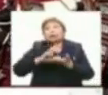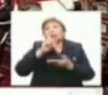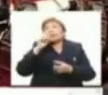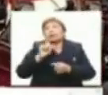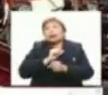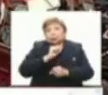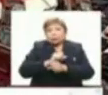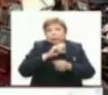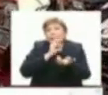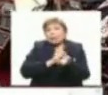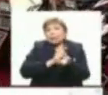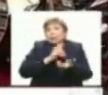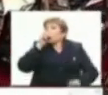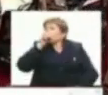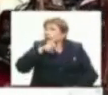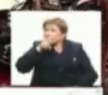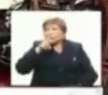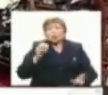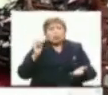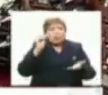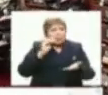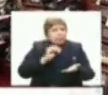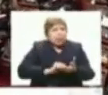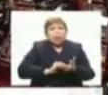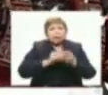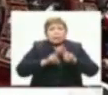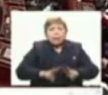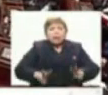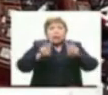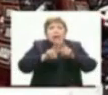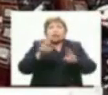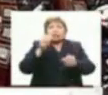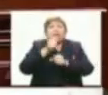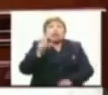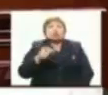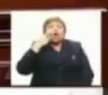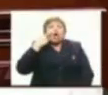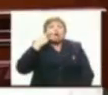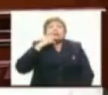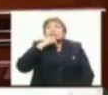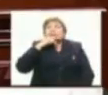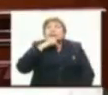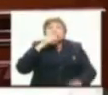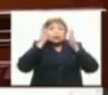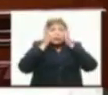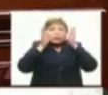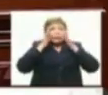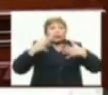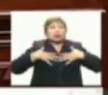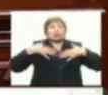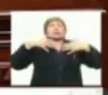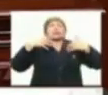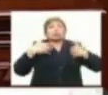médica. Necesitamos además valorar el trabajo de los hombres y mujeres que han dedicado su vida a la salud.